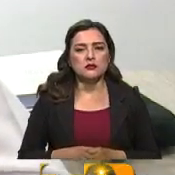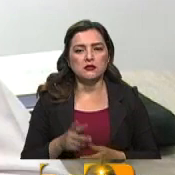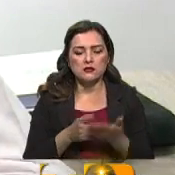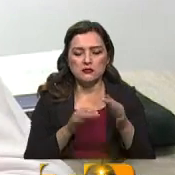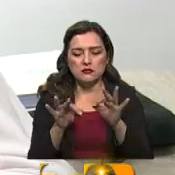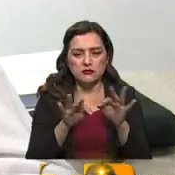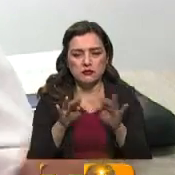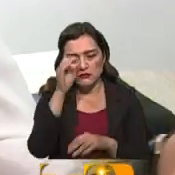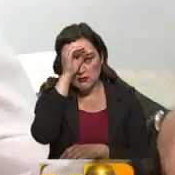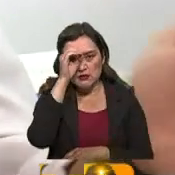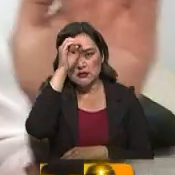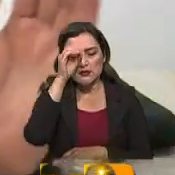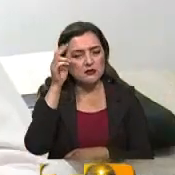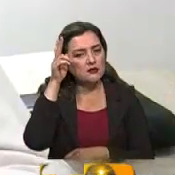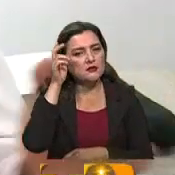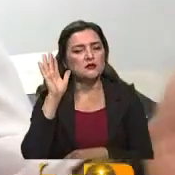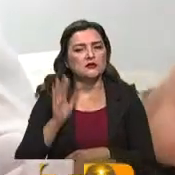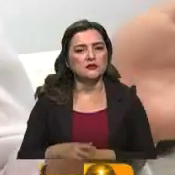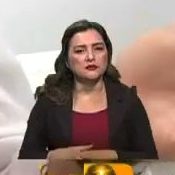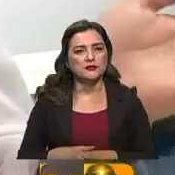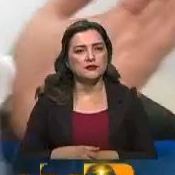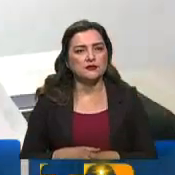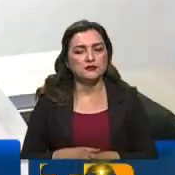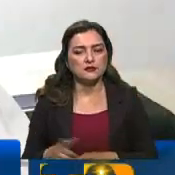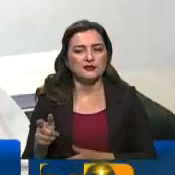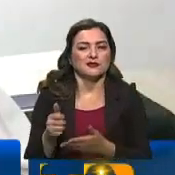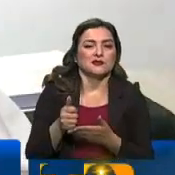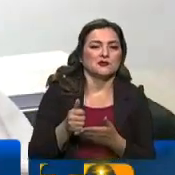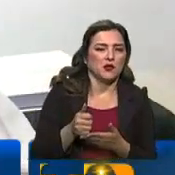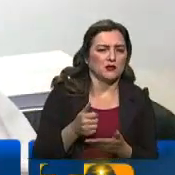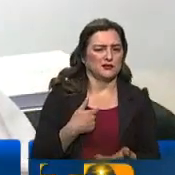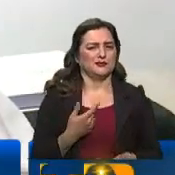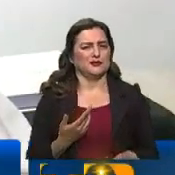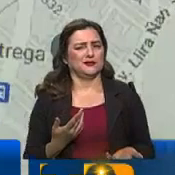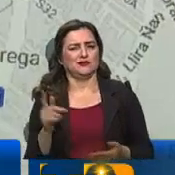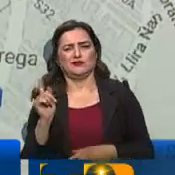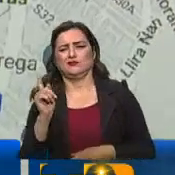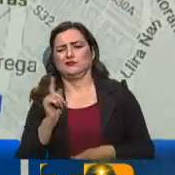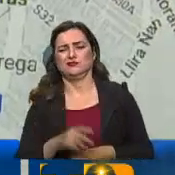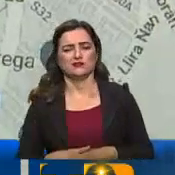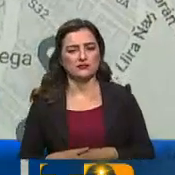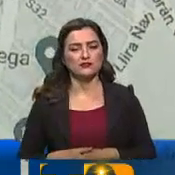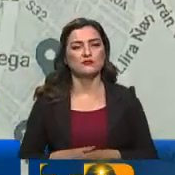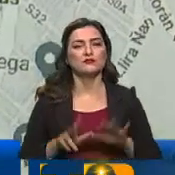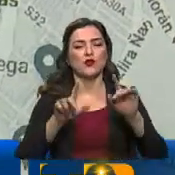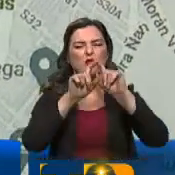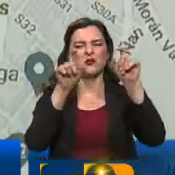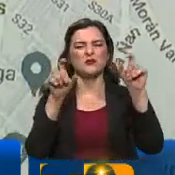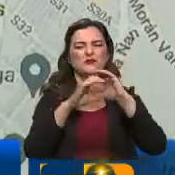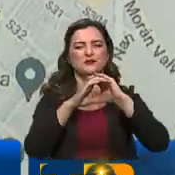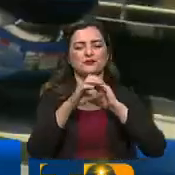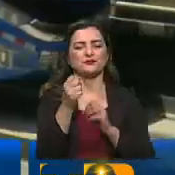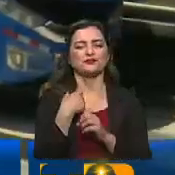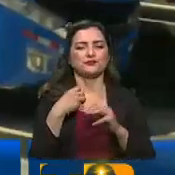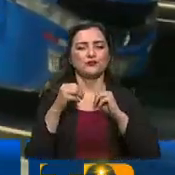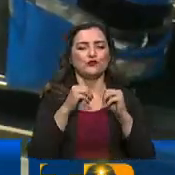pasando, se piensa que es como que nos están haciendo un favor prácticamente, y no es así. Son 8 operadoras las que brindan el servicio